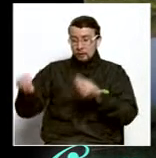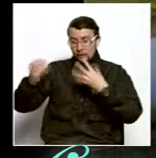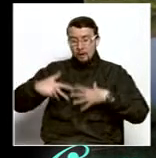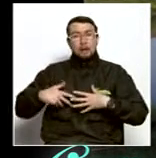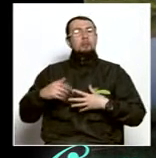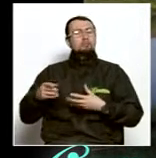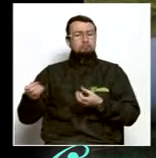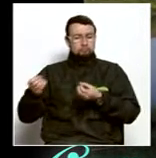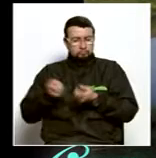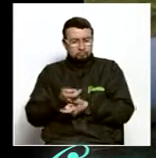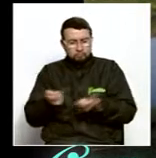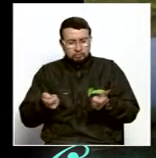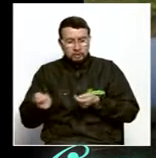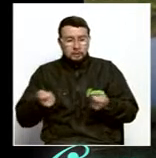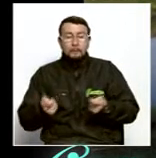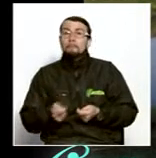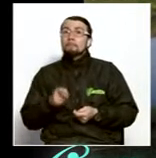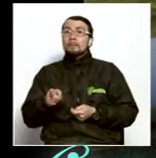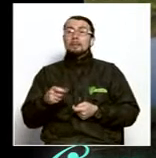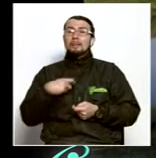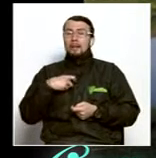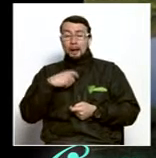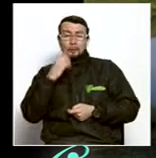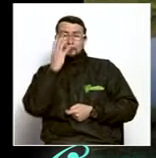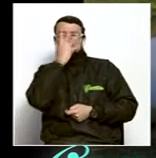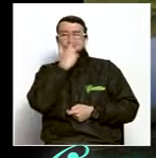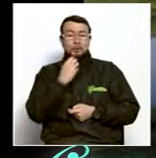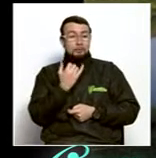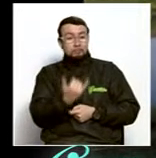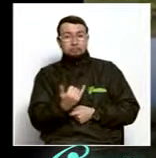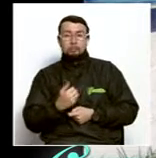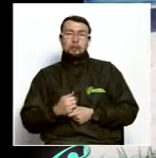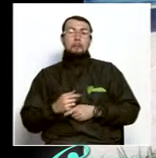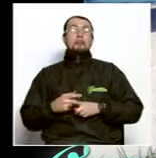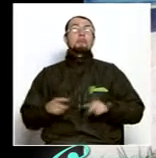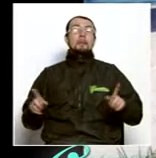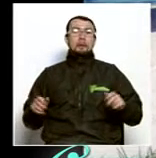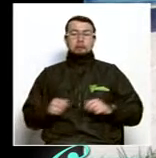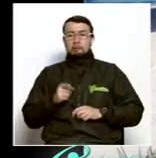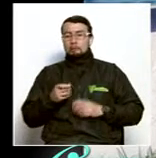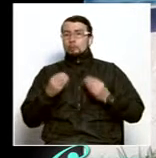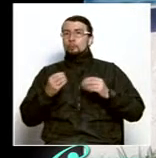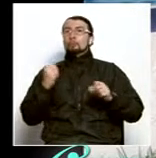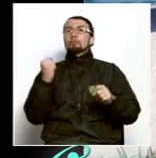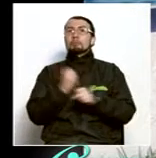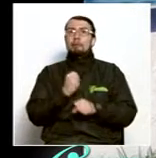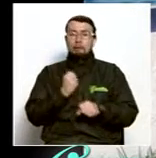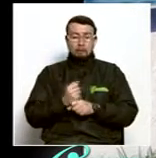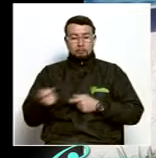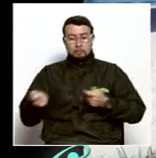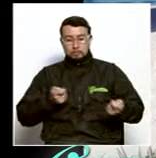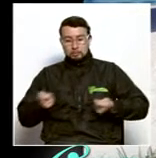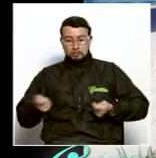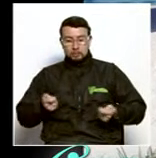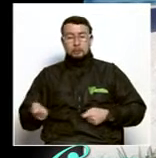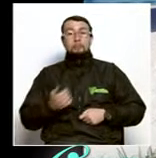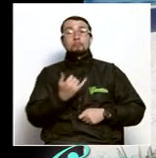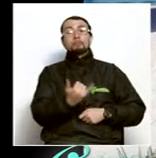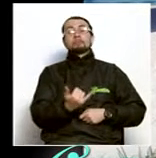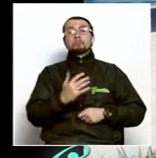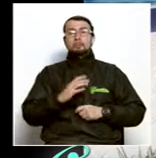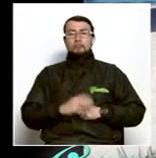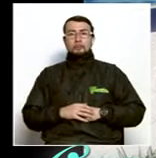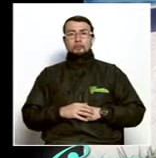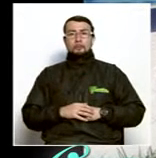ella recuperó una tierrita y uno lo ve muy lindo, pero María, sí, ha habido trabajo para uno llegar a esto. Ahí ven las malocas,